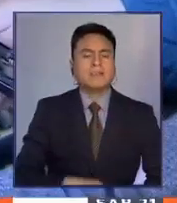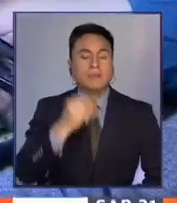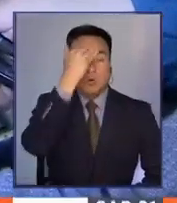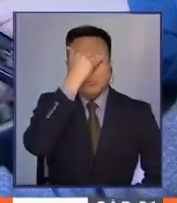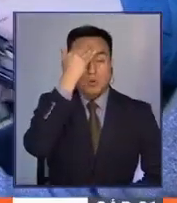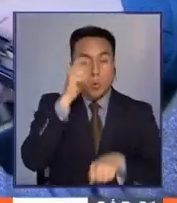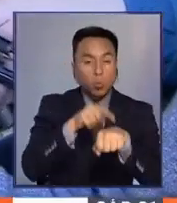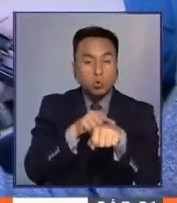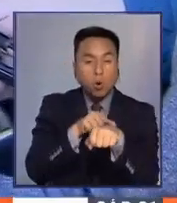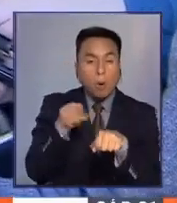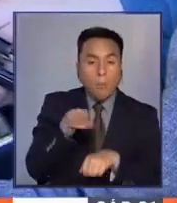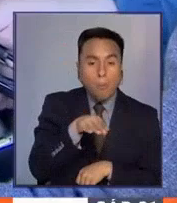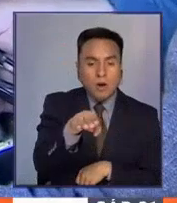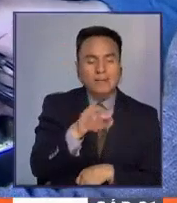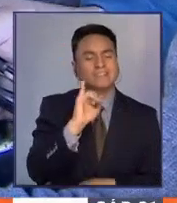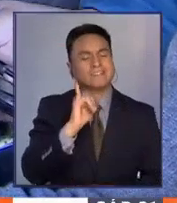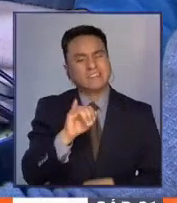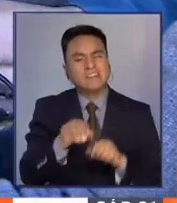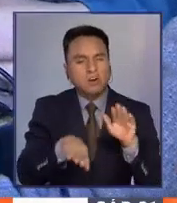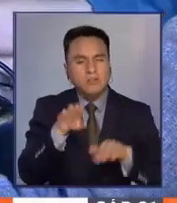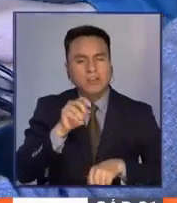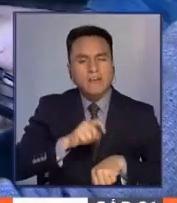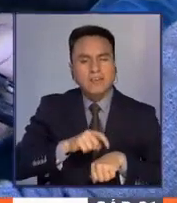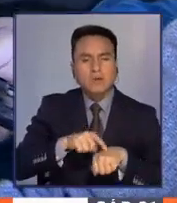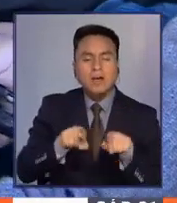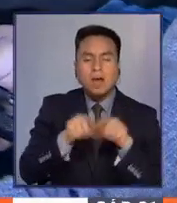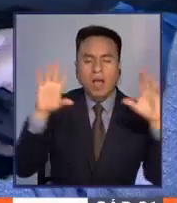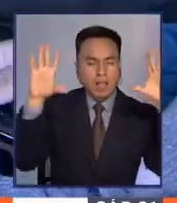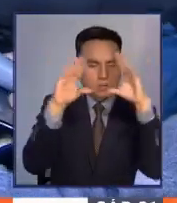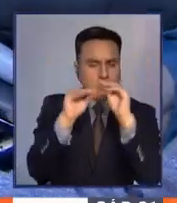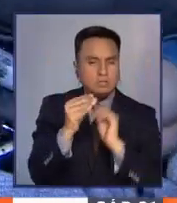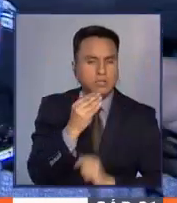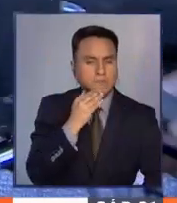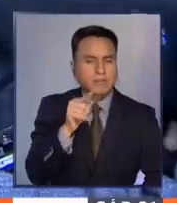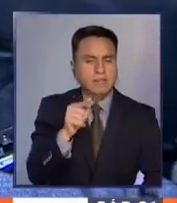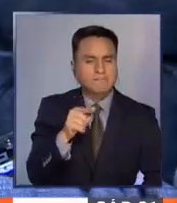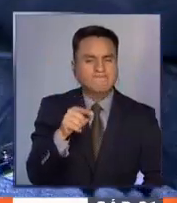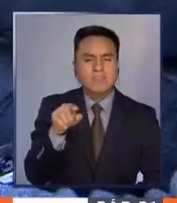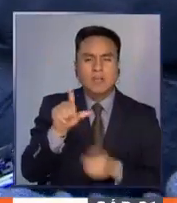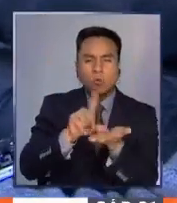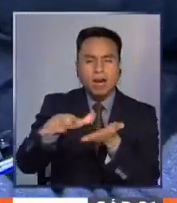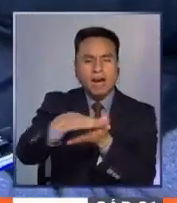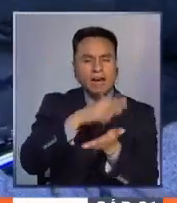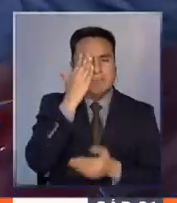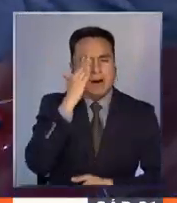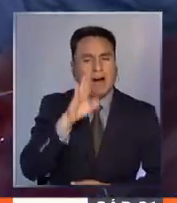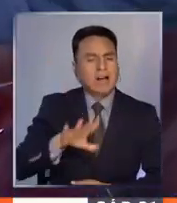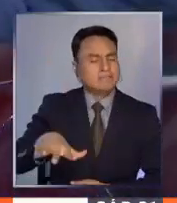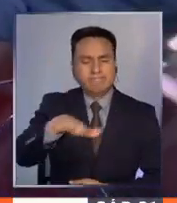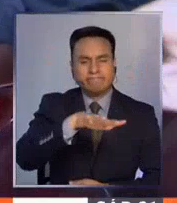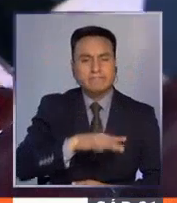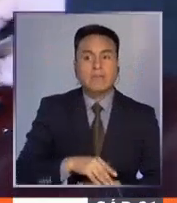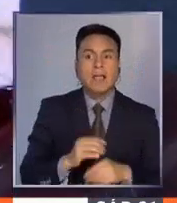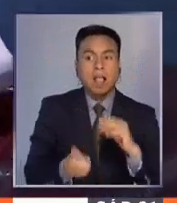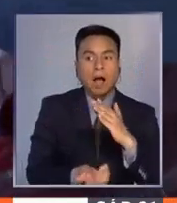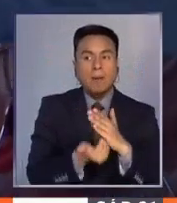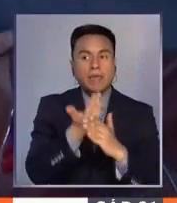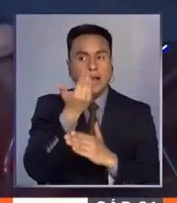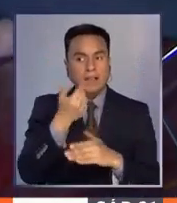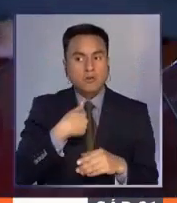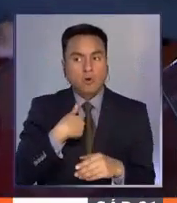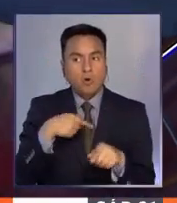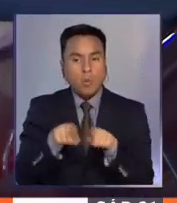momento de pasar por acá o no? Sí, en ocasiones, sobre todo en la noche. Ya. ¿Es malo el sector, chico? Sí, es malo. En la mañana, cuando yo